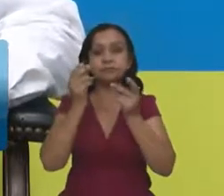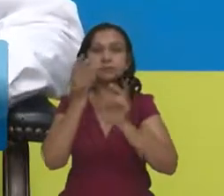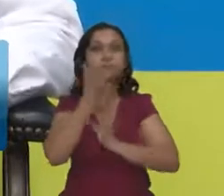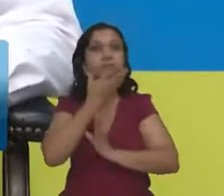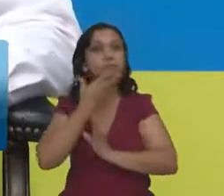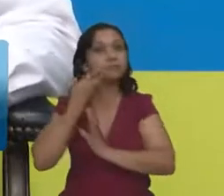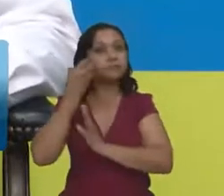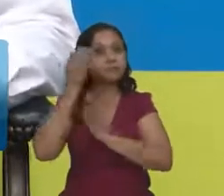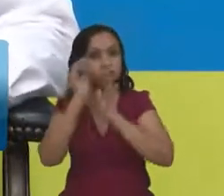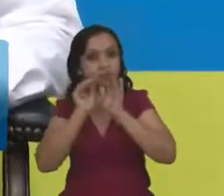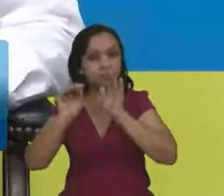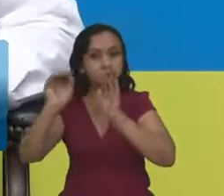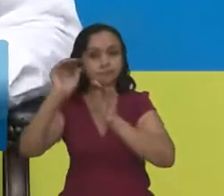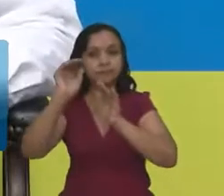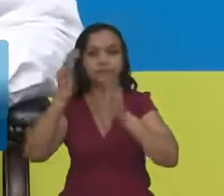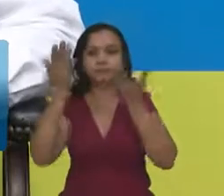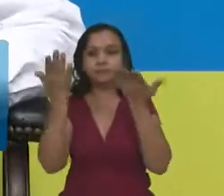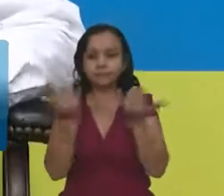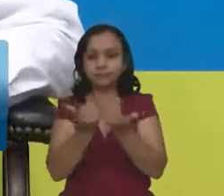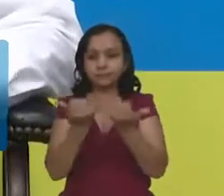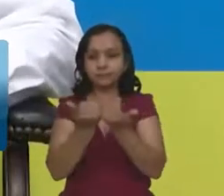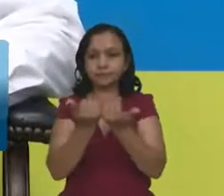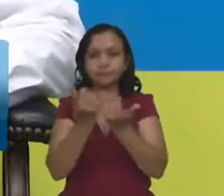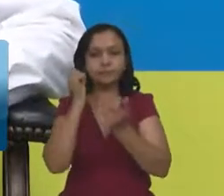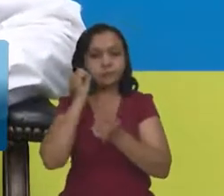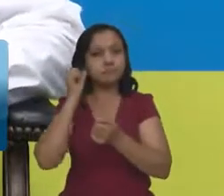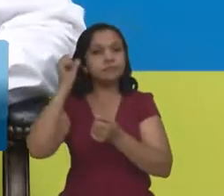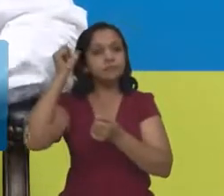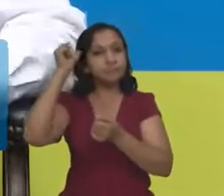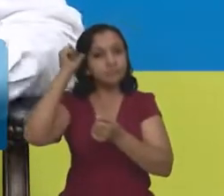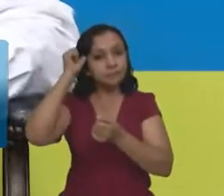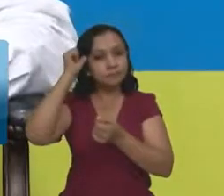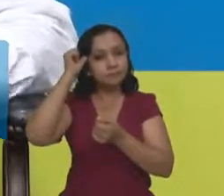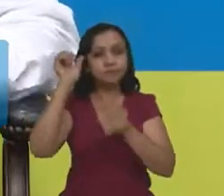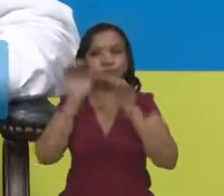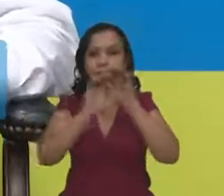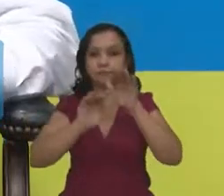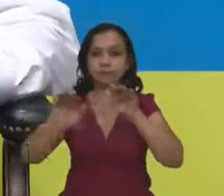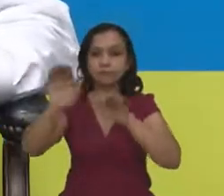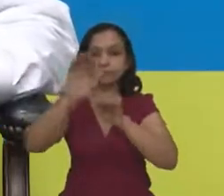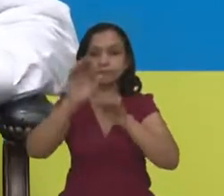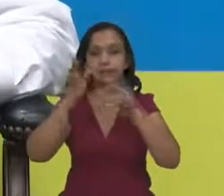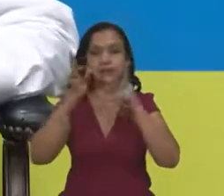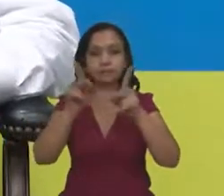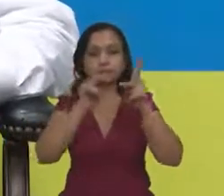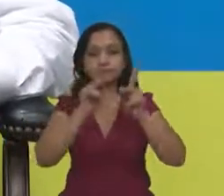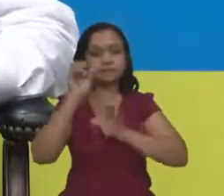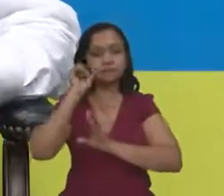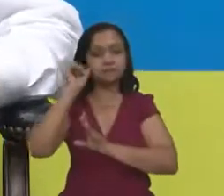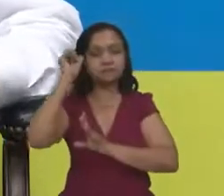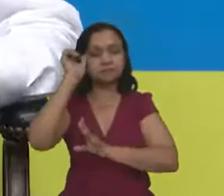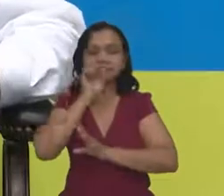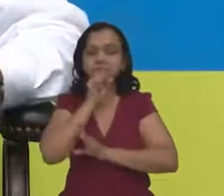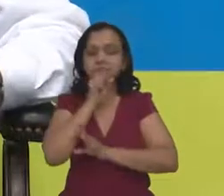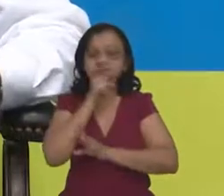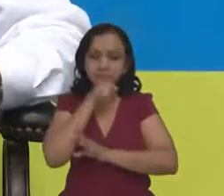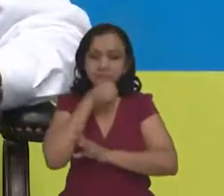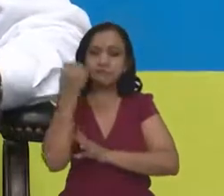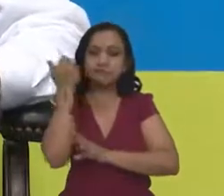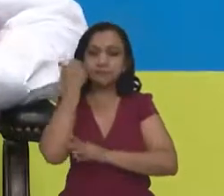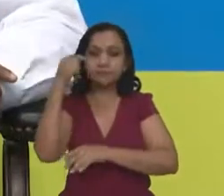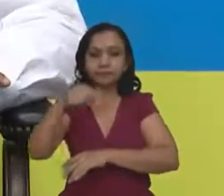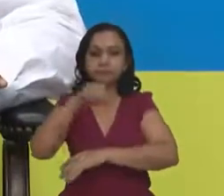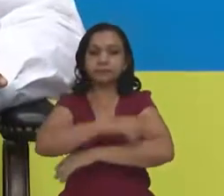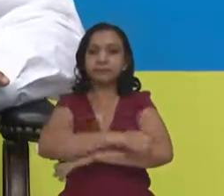juvenil, a la población joven, a la población adulta y, por supuesto, a nuestros adultos mayores. El día de hoy